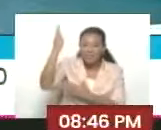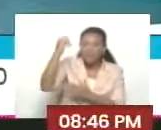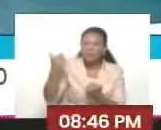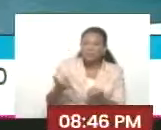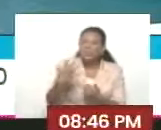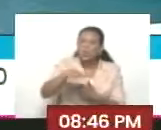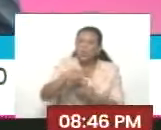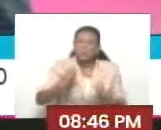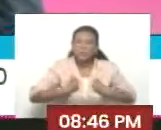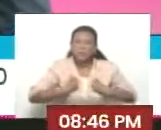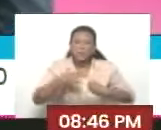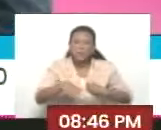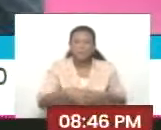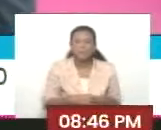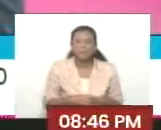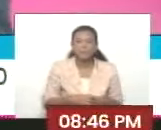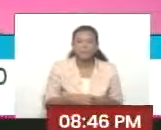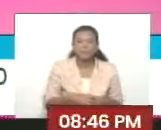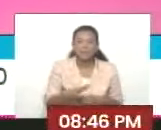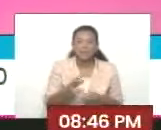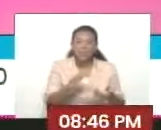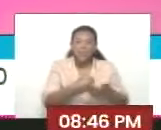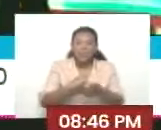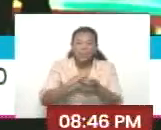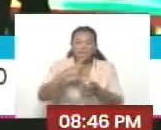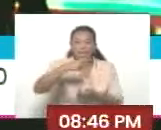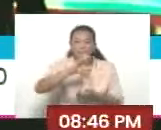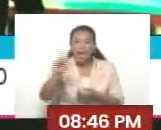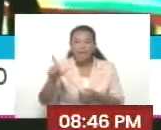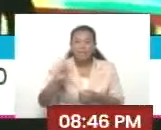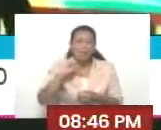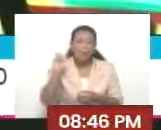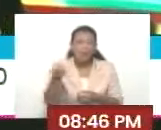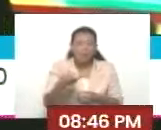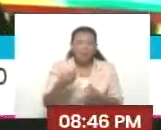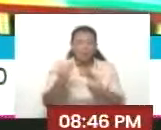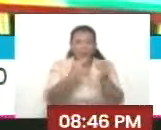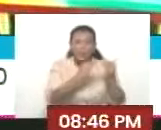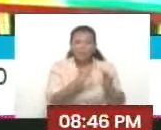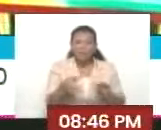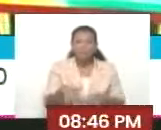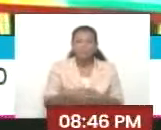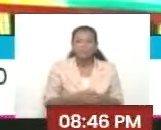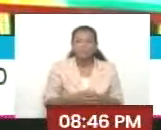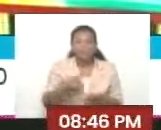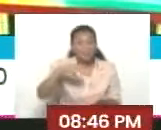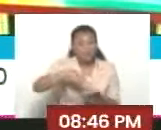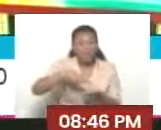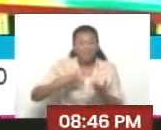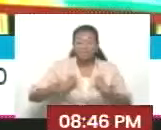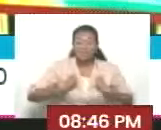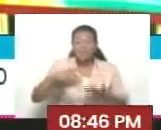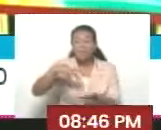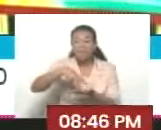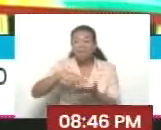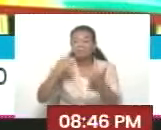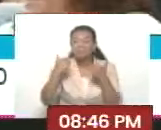¿de dónde eres tú? Soy del municipio Plaza, de Guarenas, del barrio La Comunidad. ¿Verdad? Mirandina,